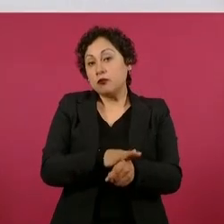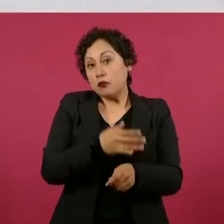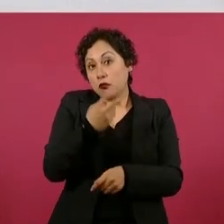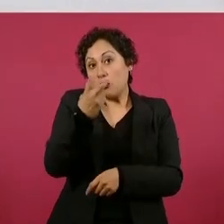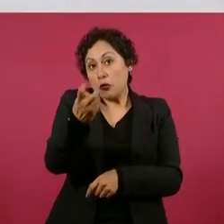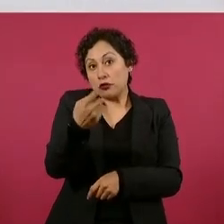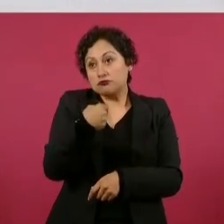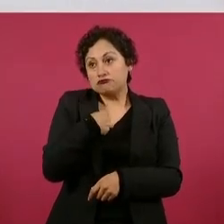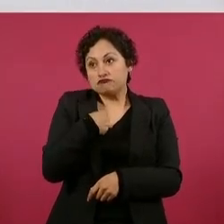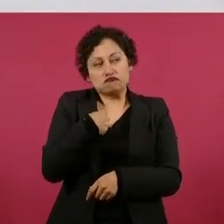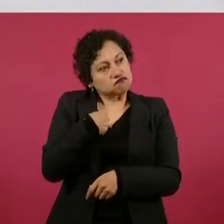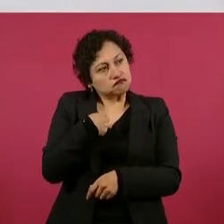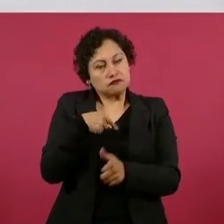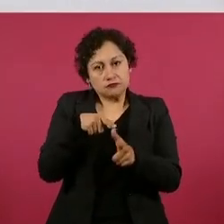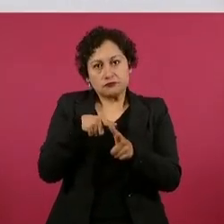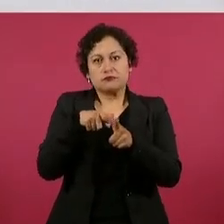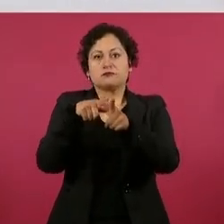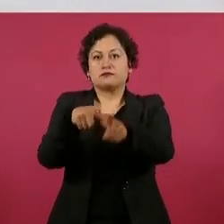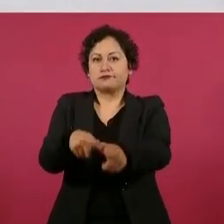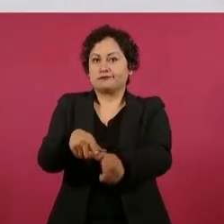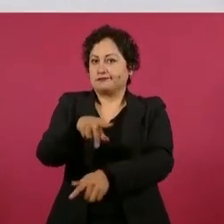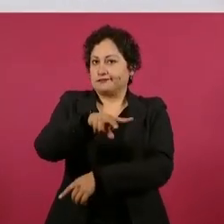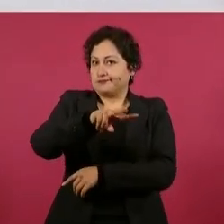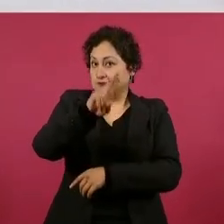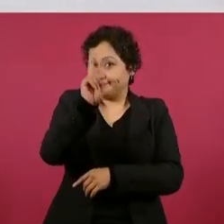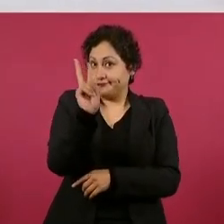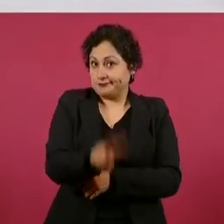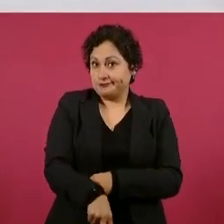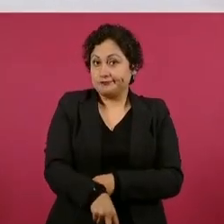nada más le debo